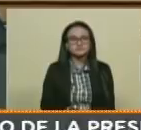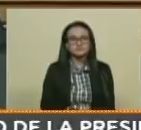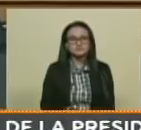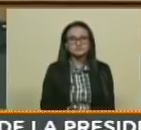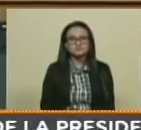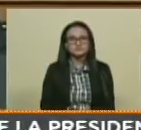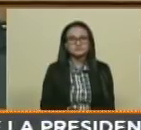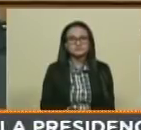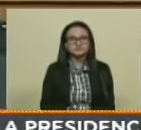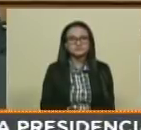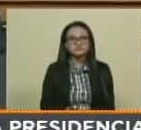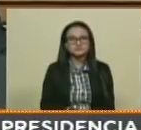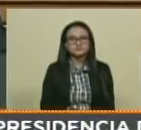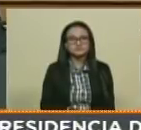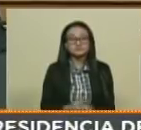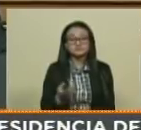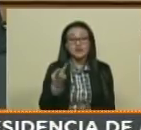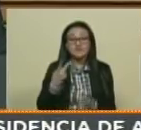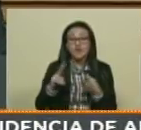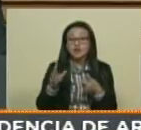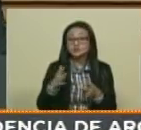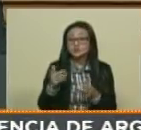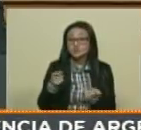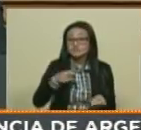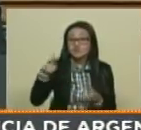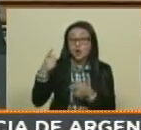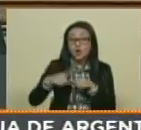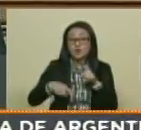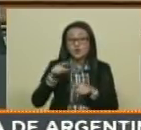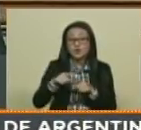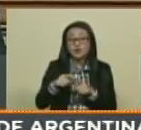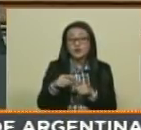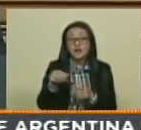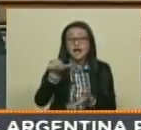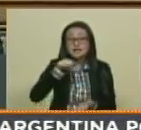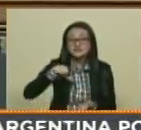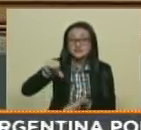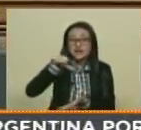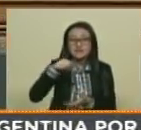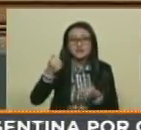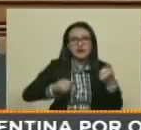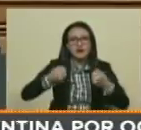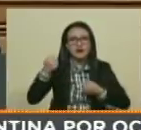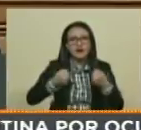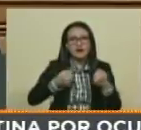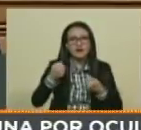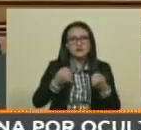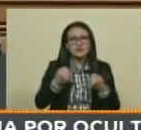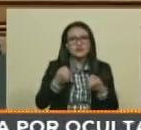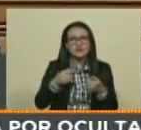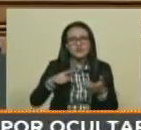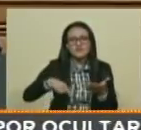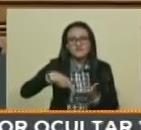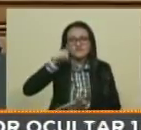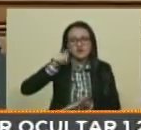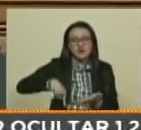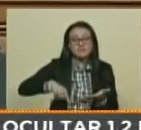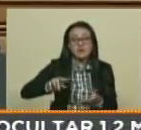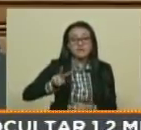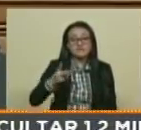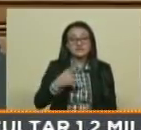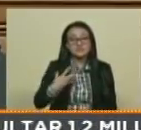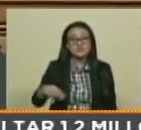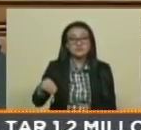embarque falsificada. Documento falso y una firma forjada del